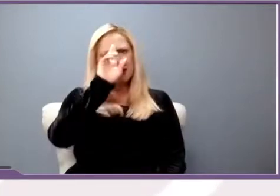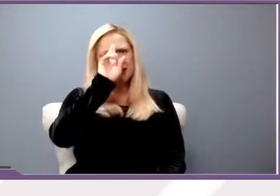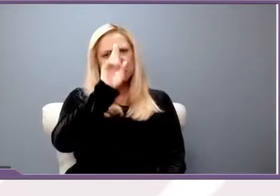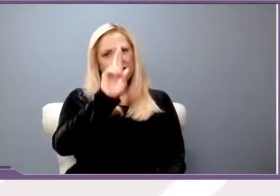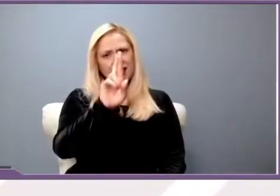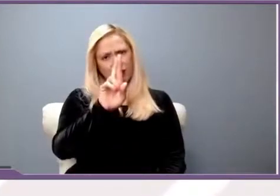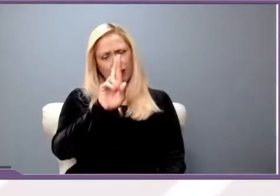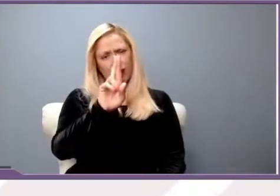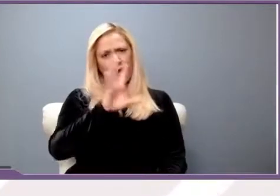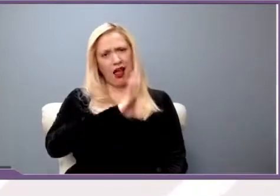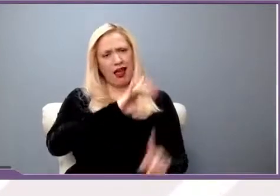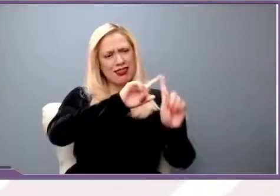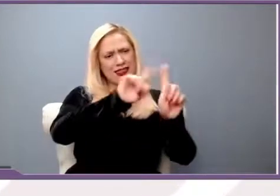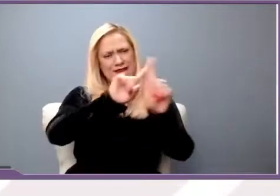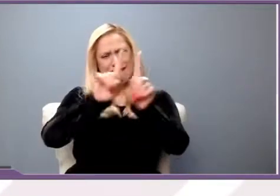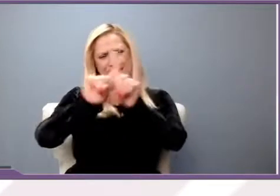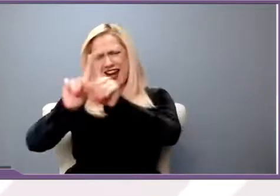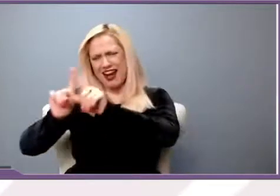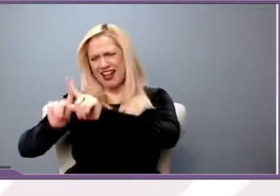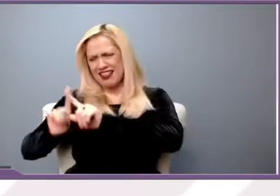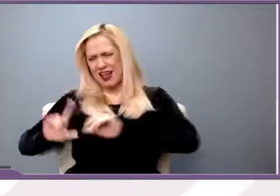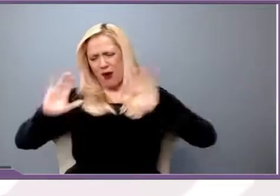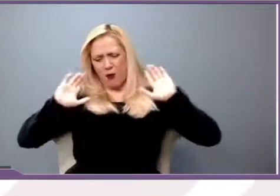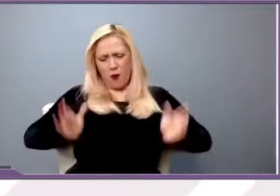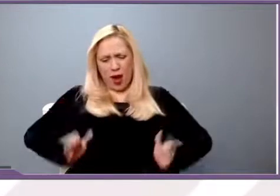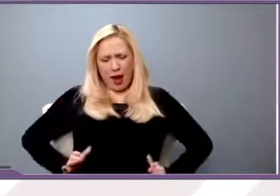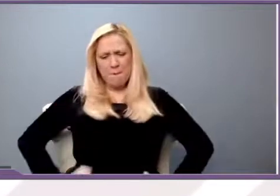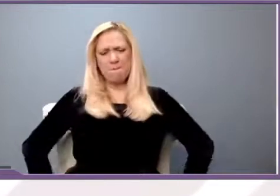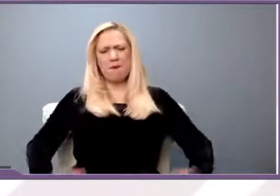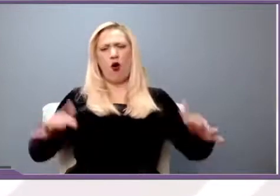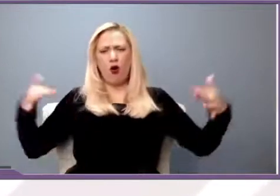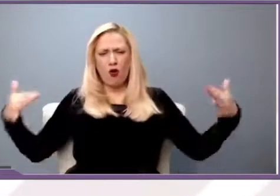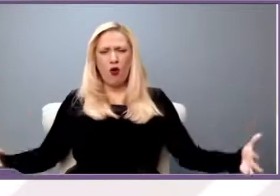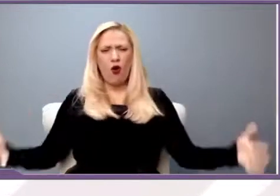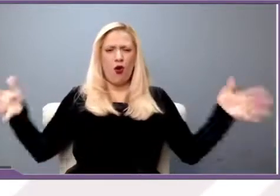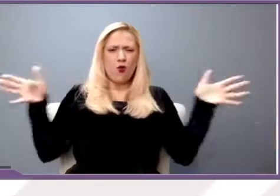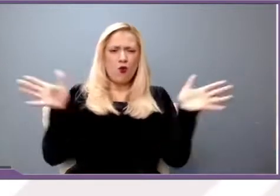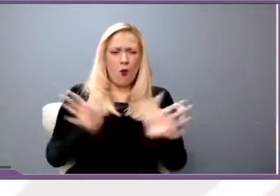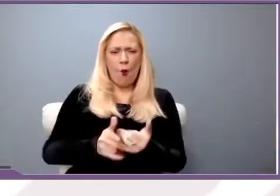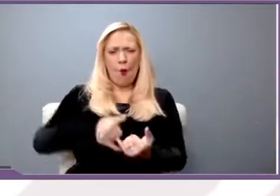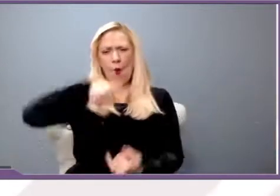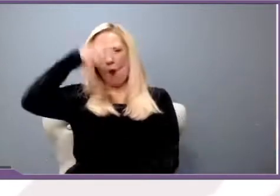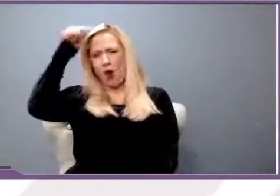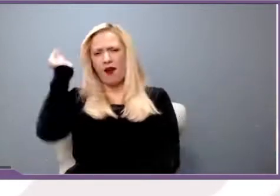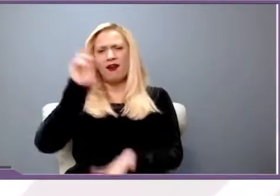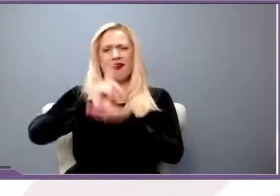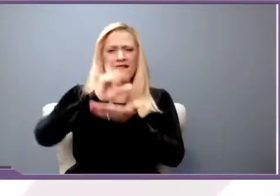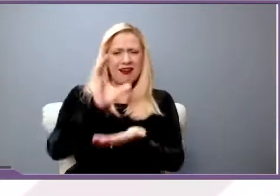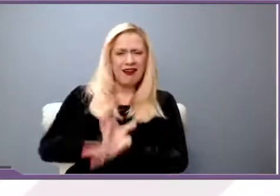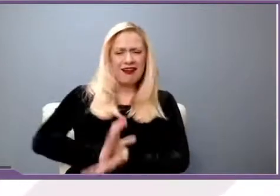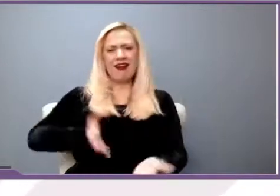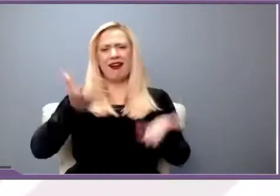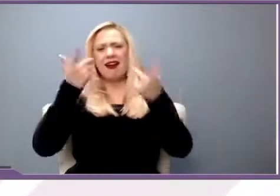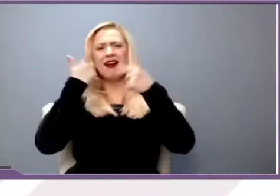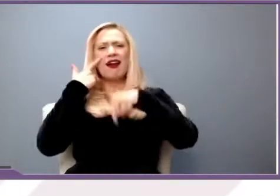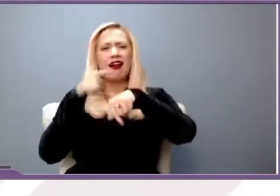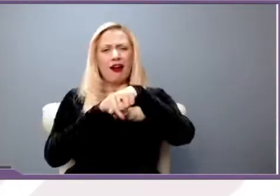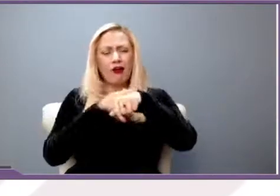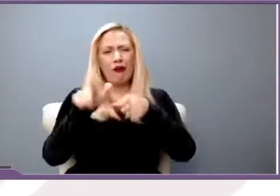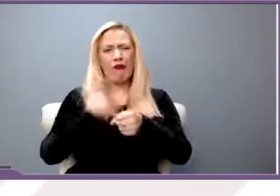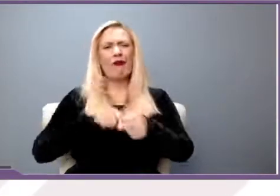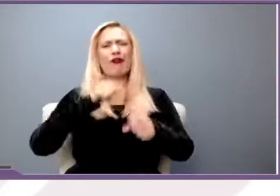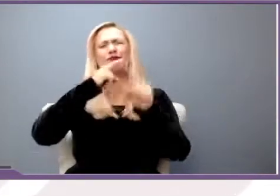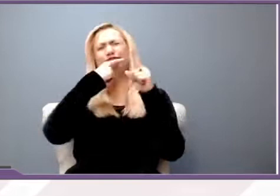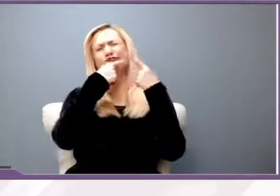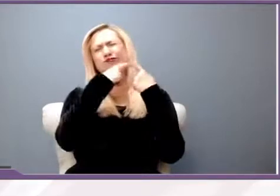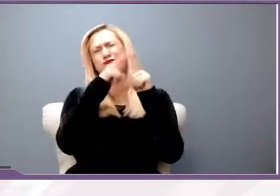como hay diversidad en toda la existencia de las personas. Todas somos diferentes y en las corporalidades somos diferentes. Y todas las